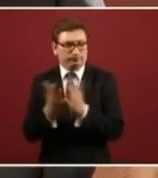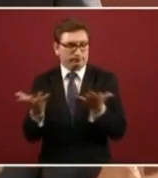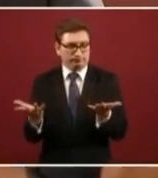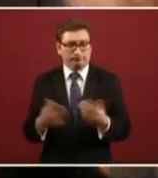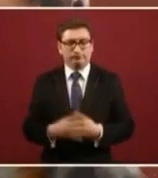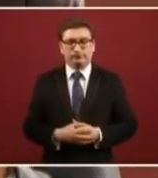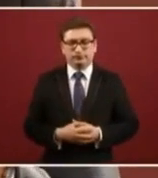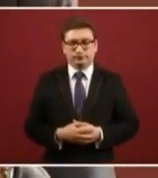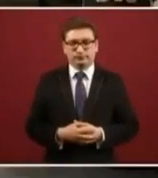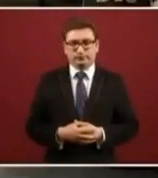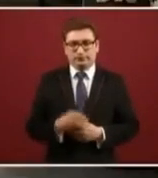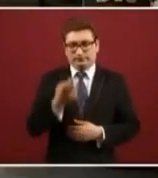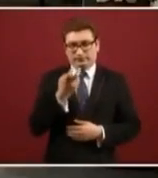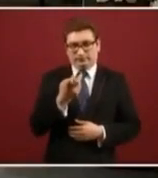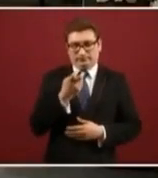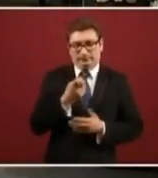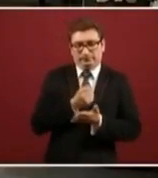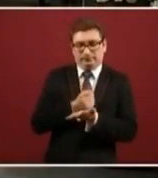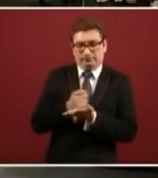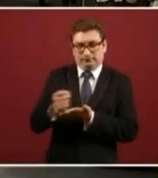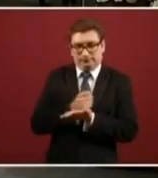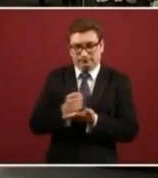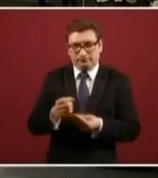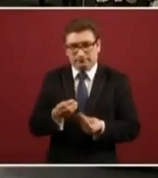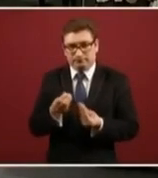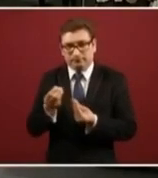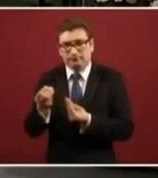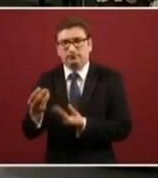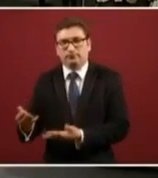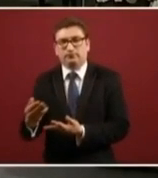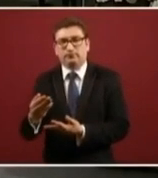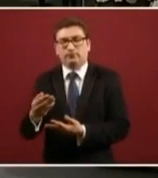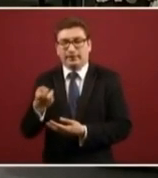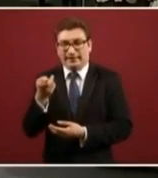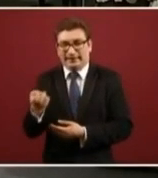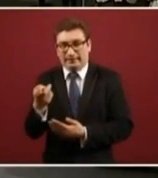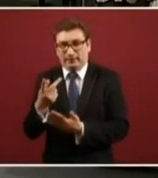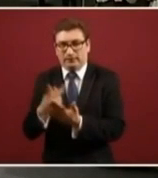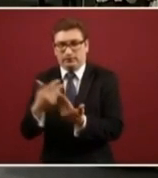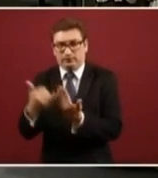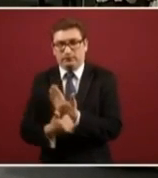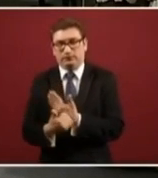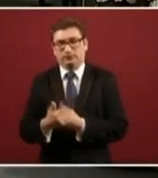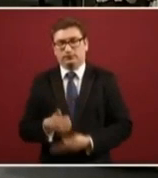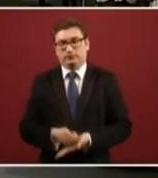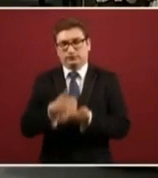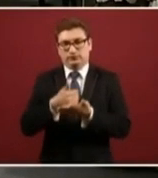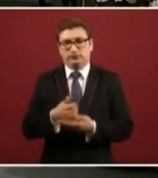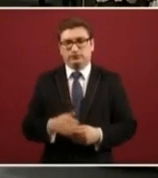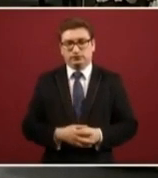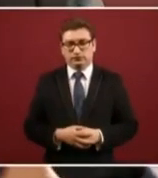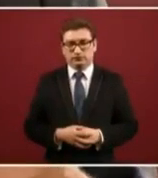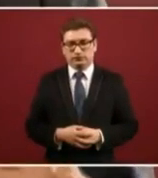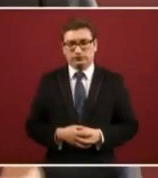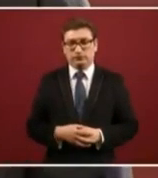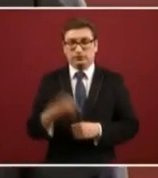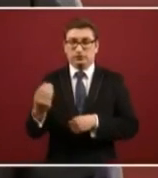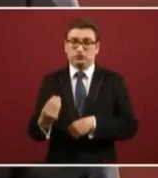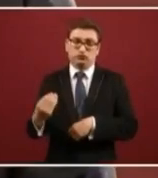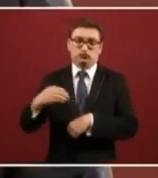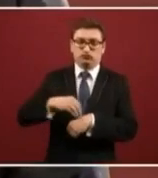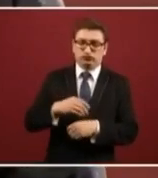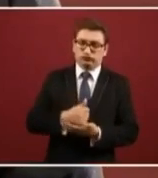Entonces, el crédito va a ese proyecto. Como complemento,